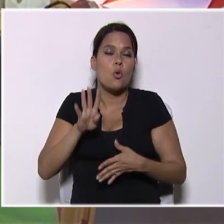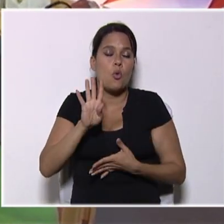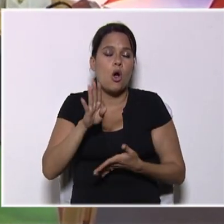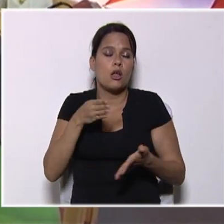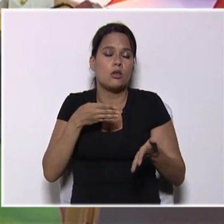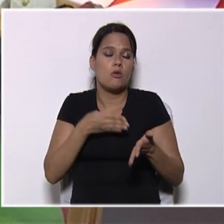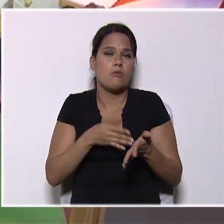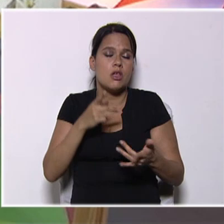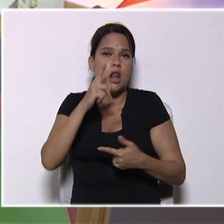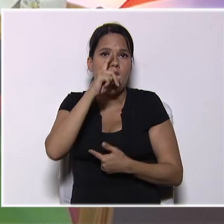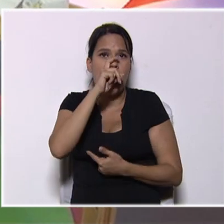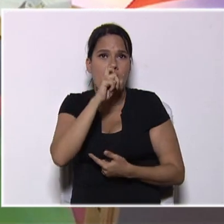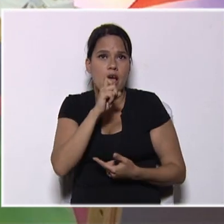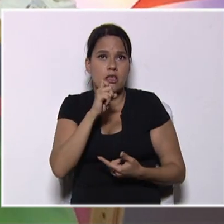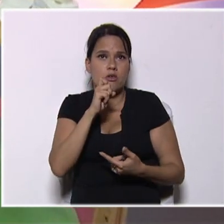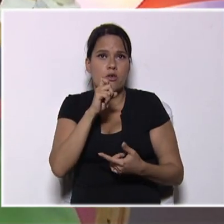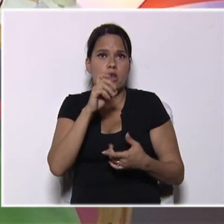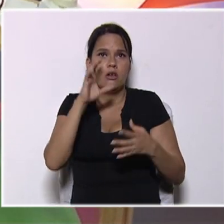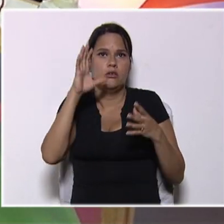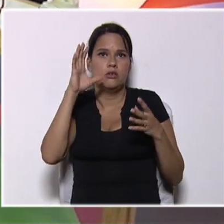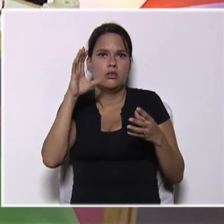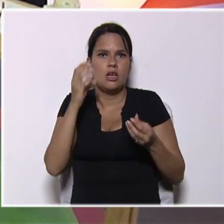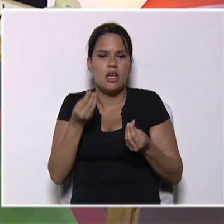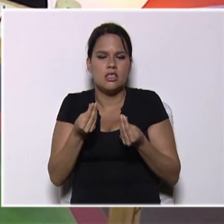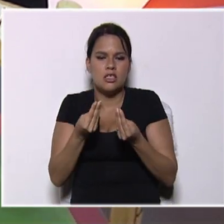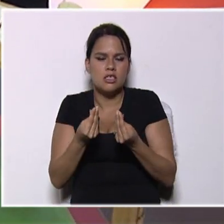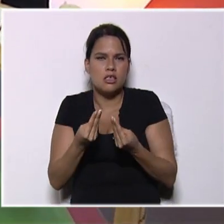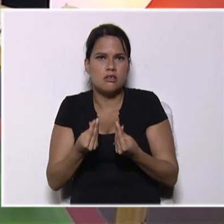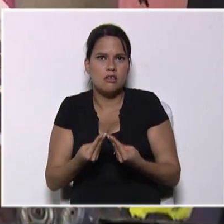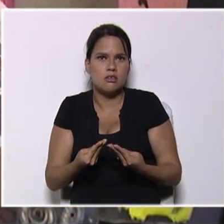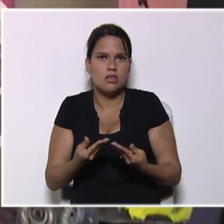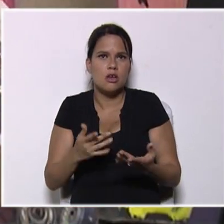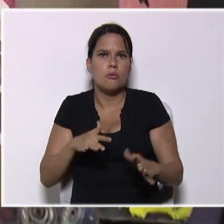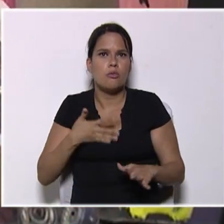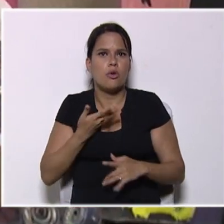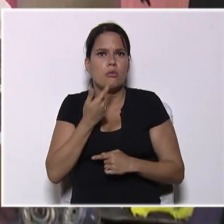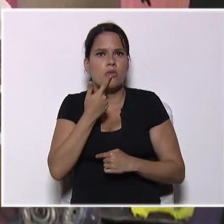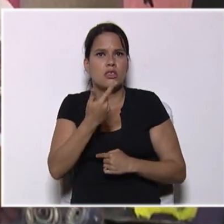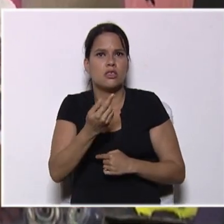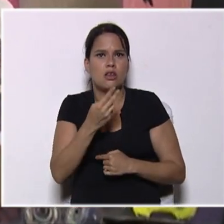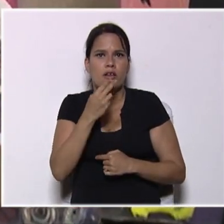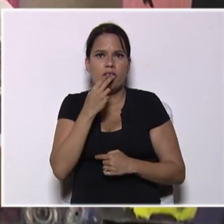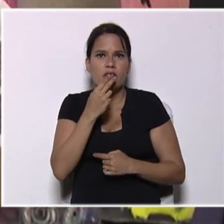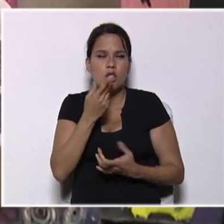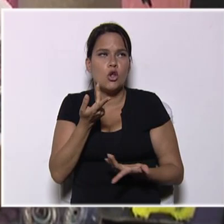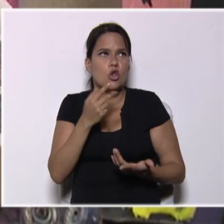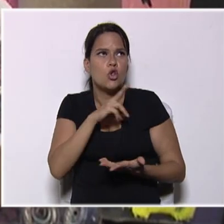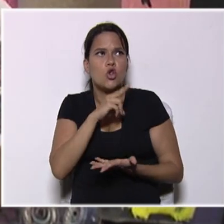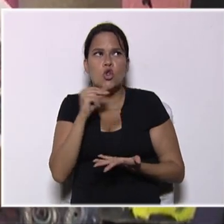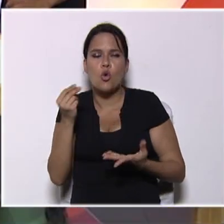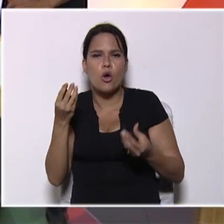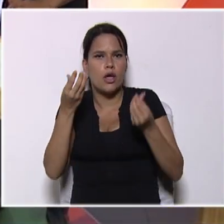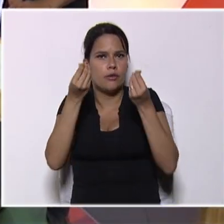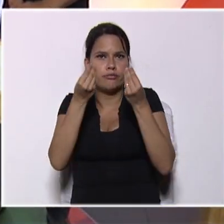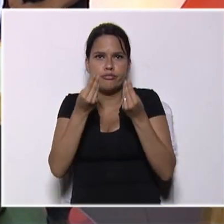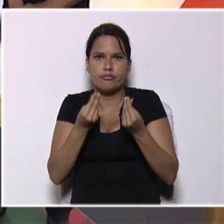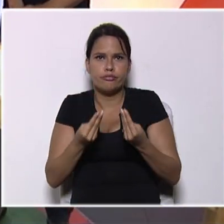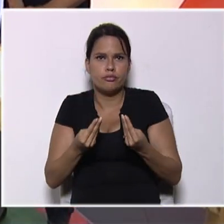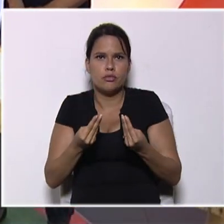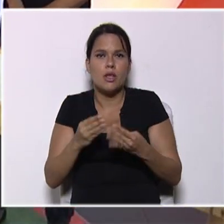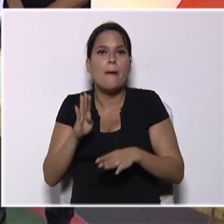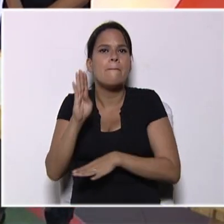años en biodegradarse. Es decir, que podemos decir que el vidrio no es un material